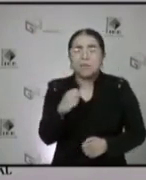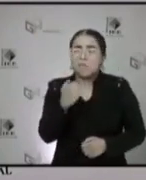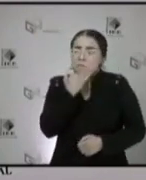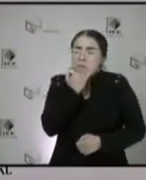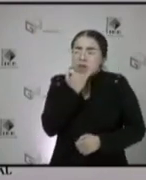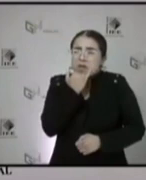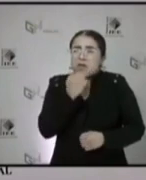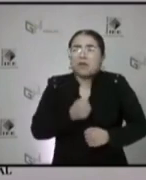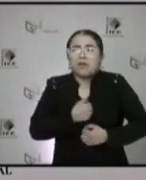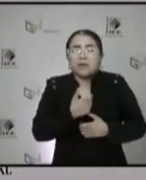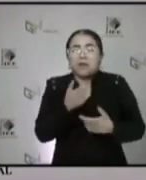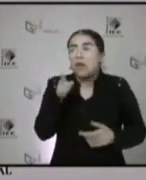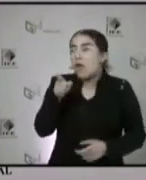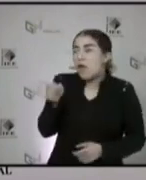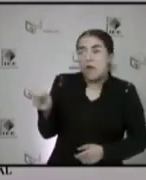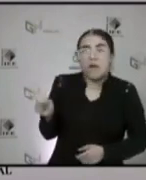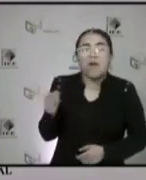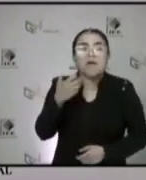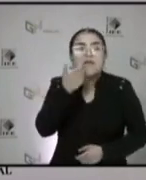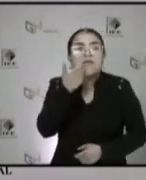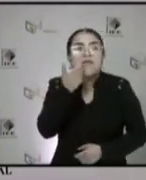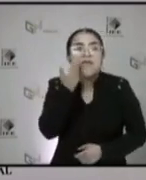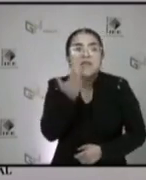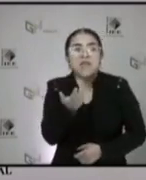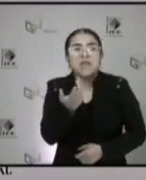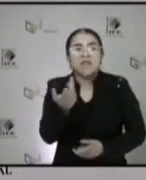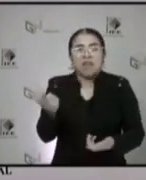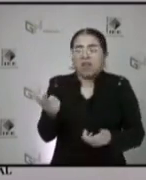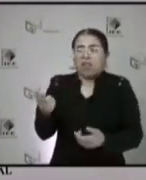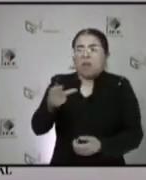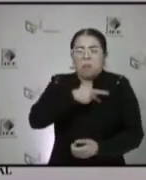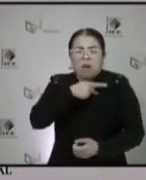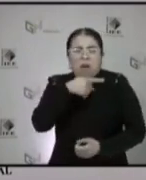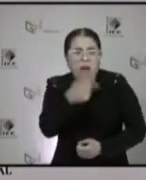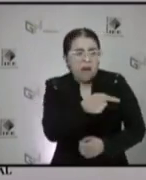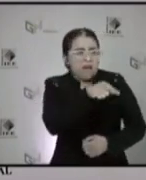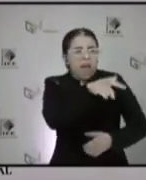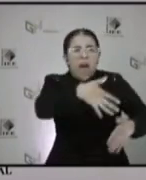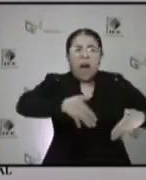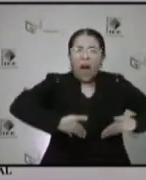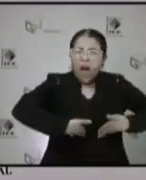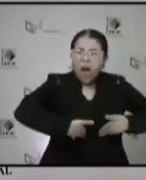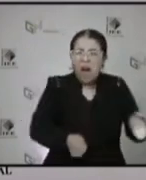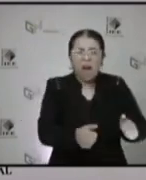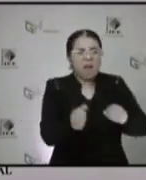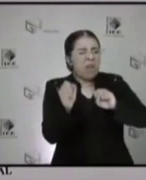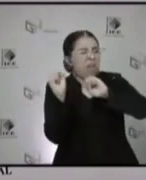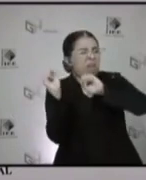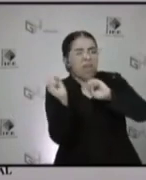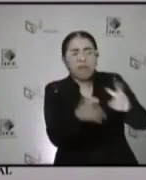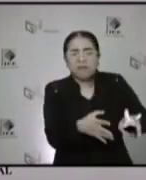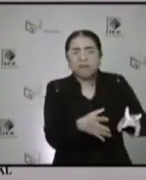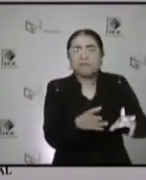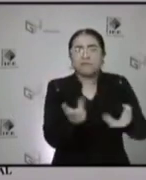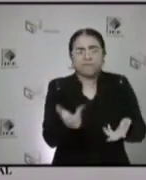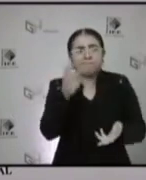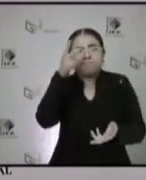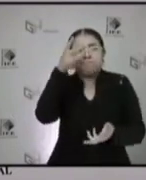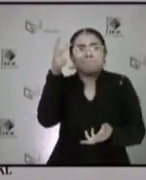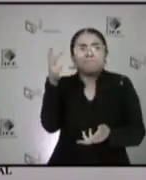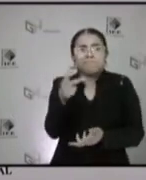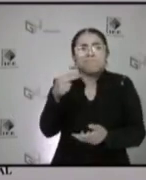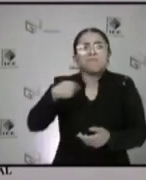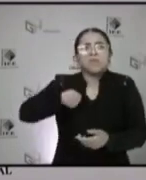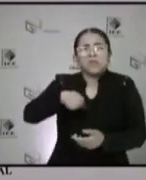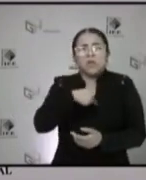expresión, ellos nos quieren jodidos y con hambre. Nosotros los hidalguenses que estamos hartos decidimos